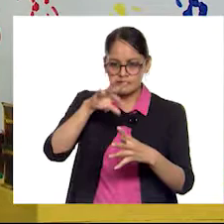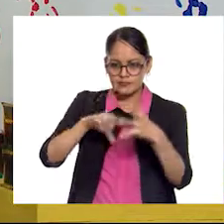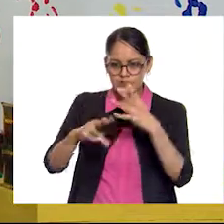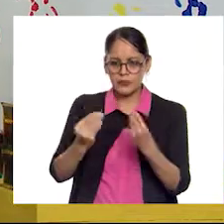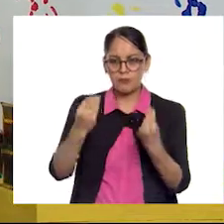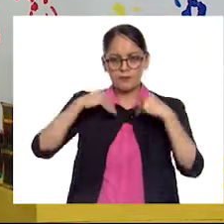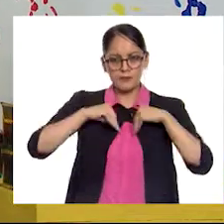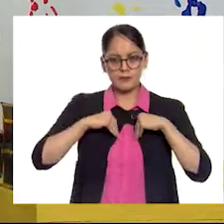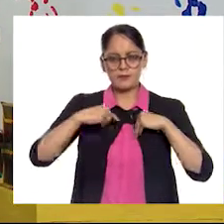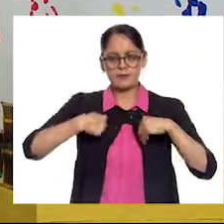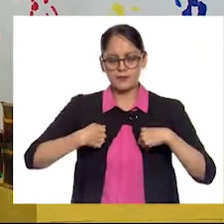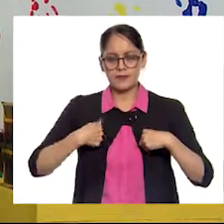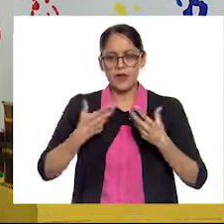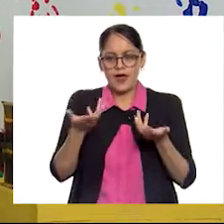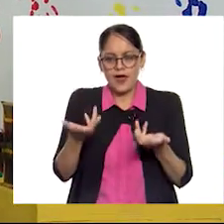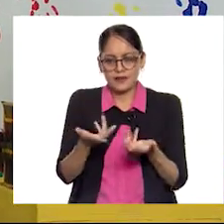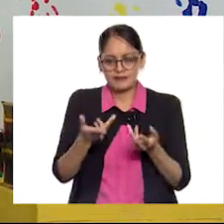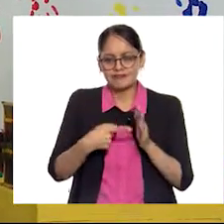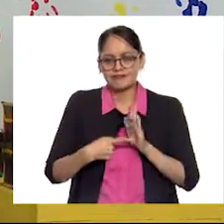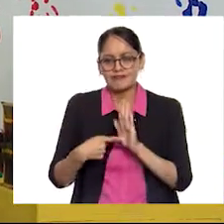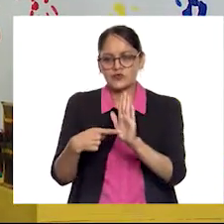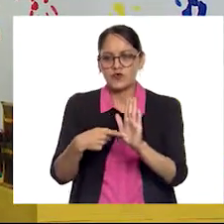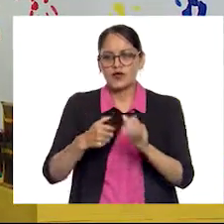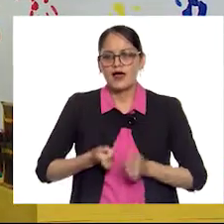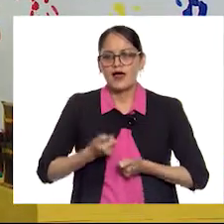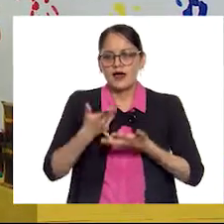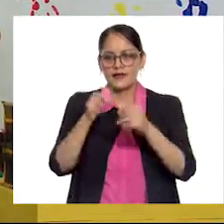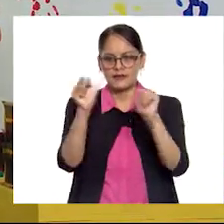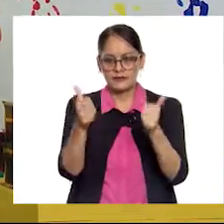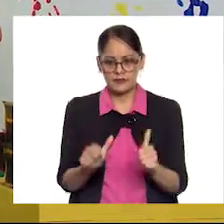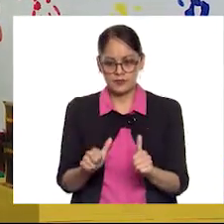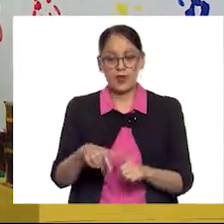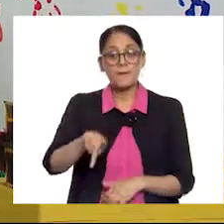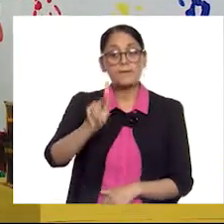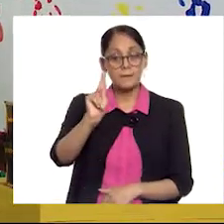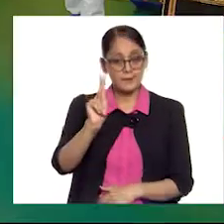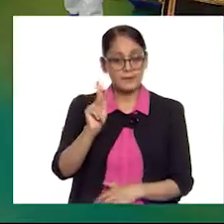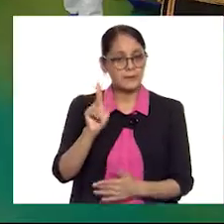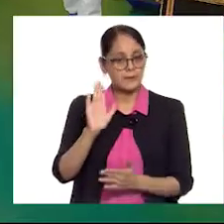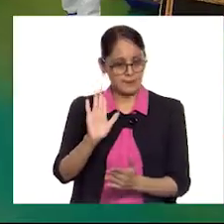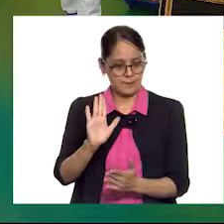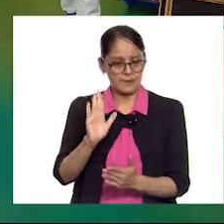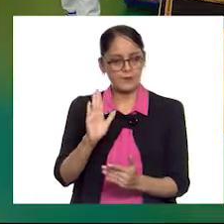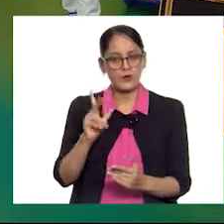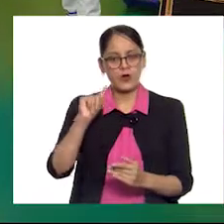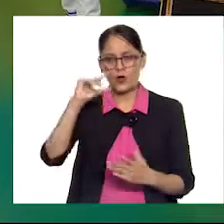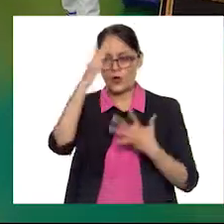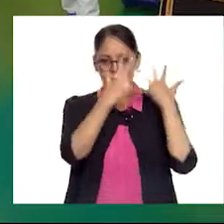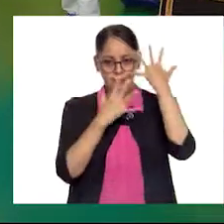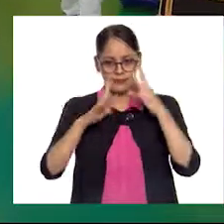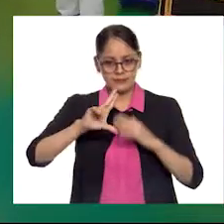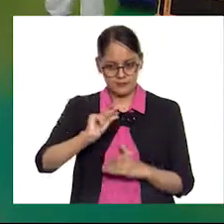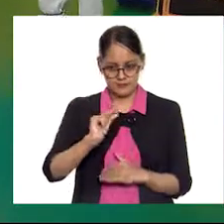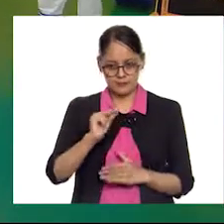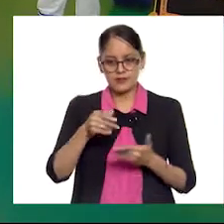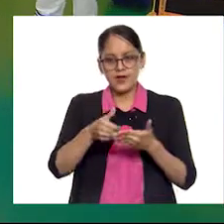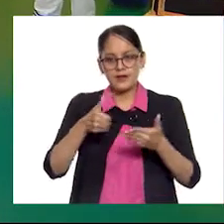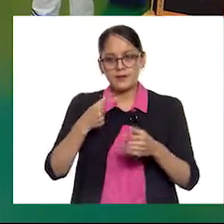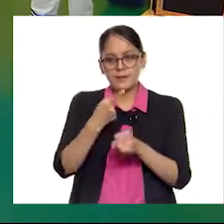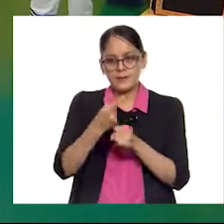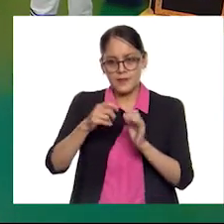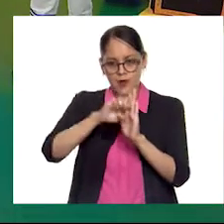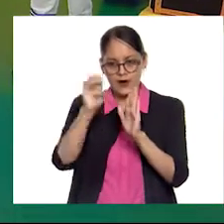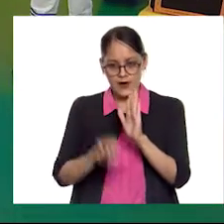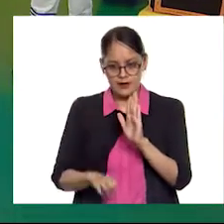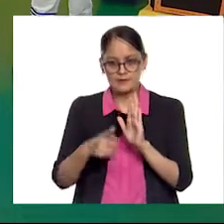un performance y poder manifestarlo de una expresión artística. Pero, ¿qué te parece que para no confundirnos tanto, vamos a ver un